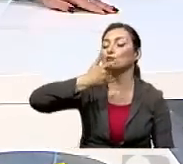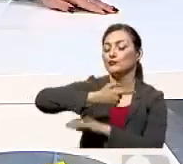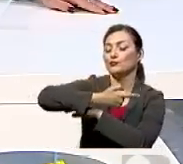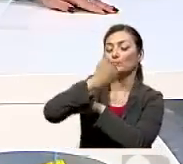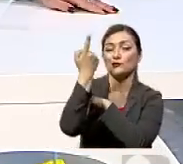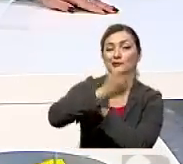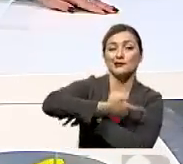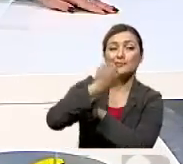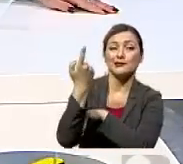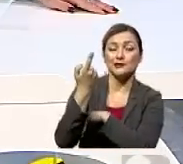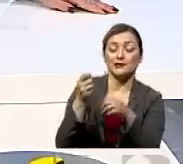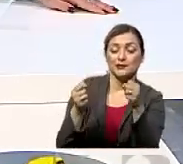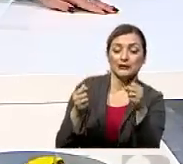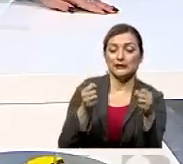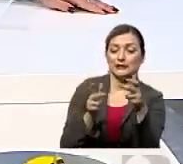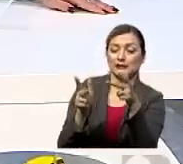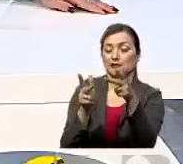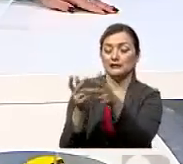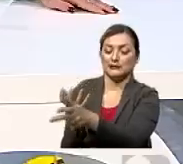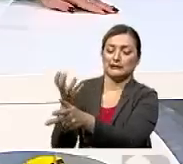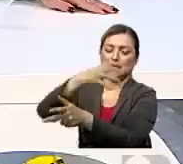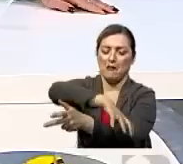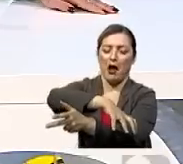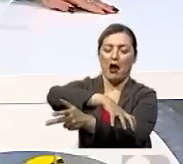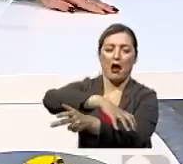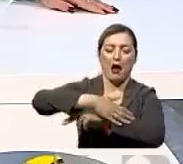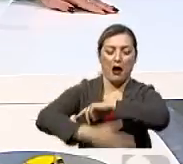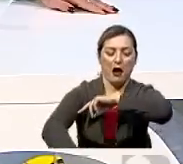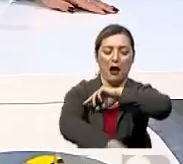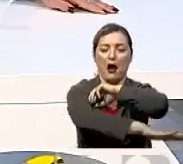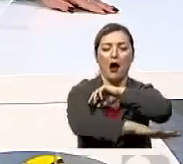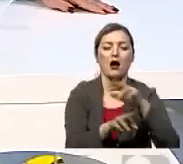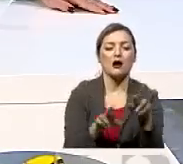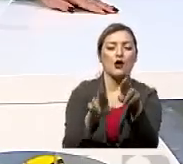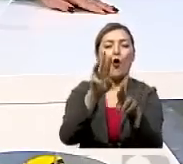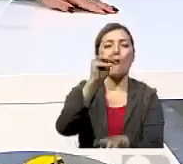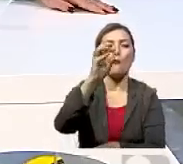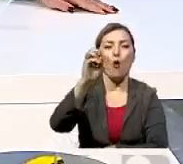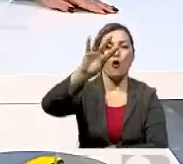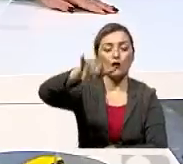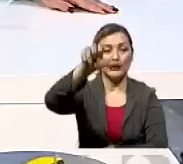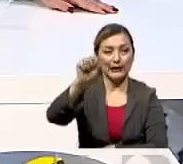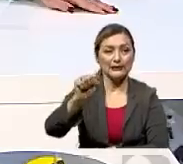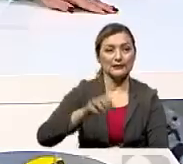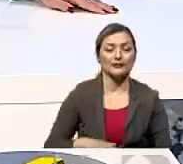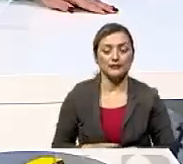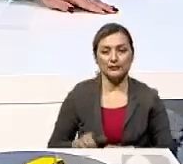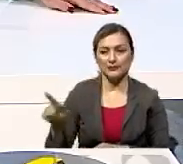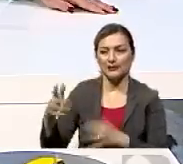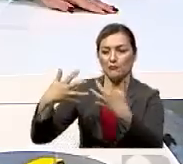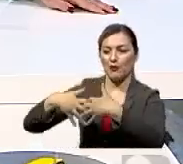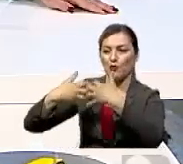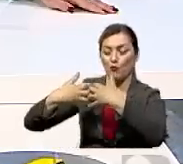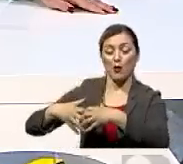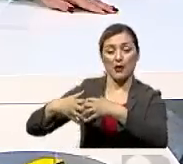diariamente varias volquetas descargan escombros en la quebrada del río Monjas. Además, hay una cantera que genera mucho